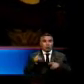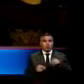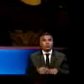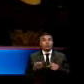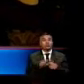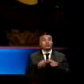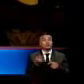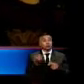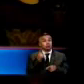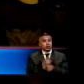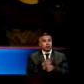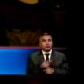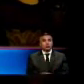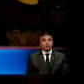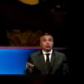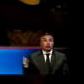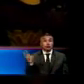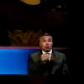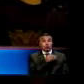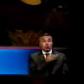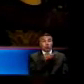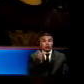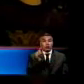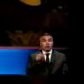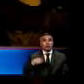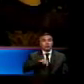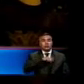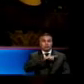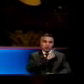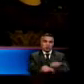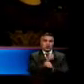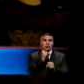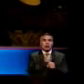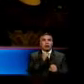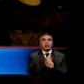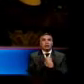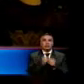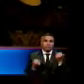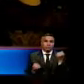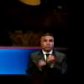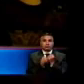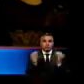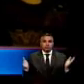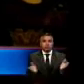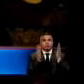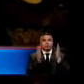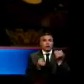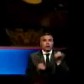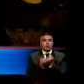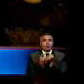y que por lo tanto todos debemos hacer un esfuerzo por